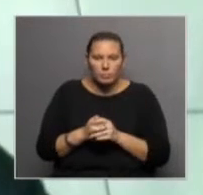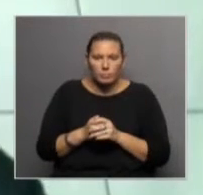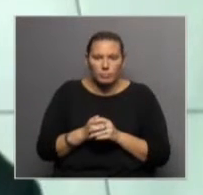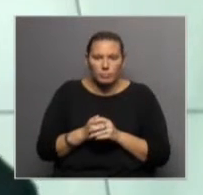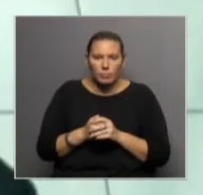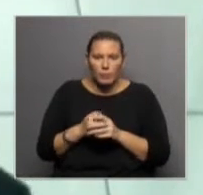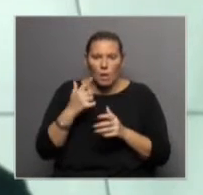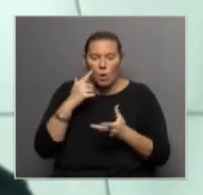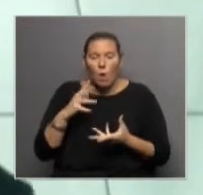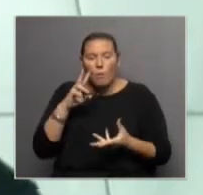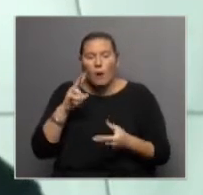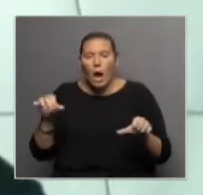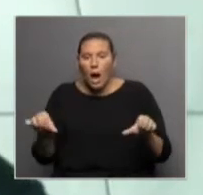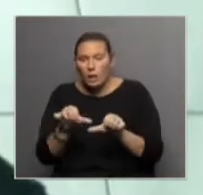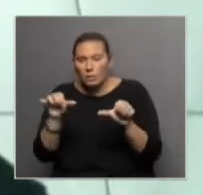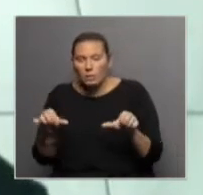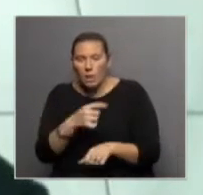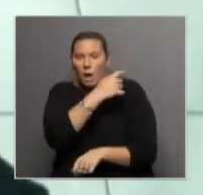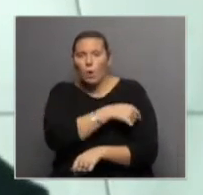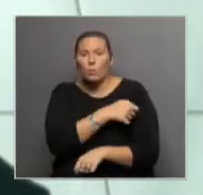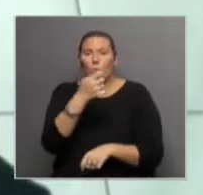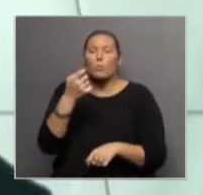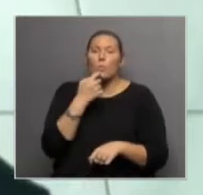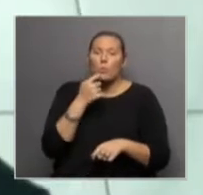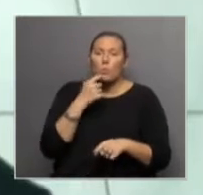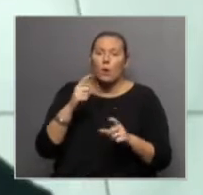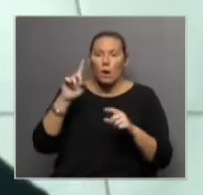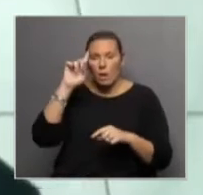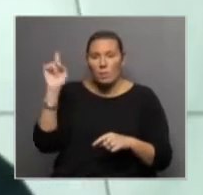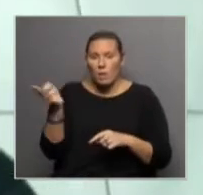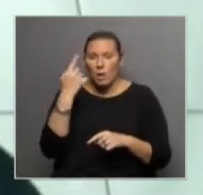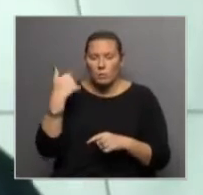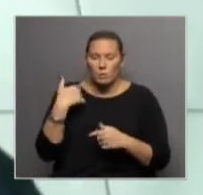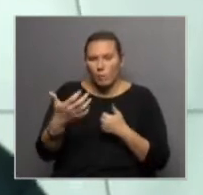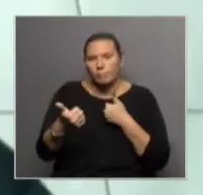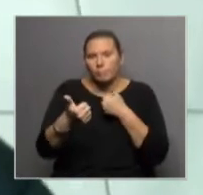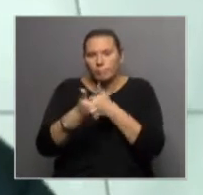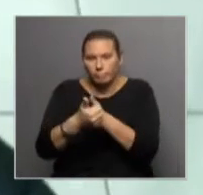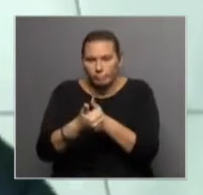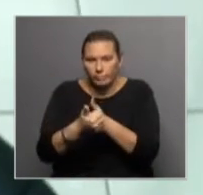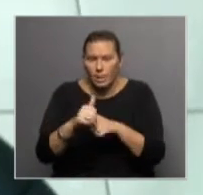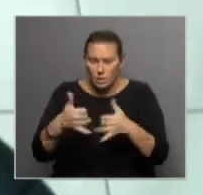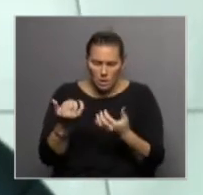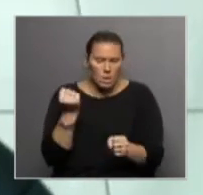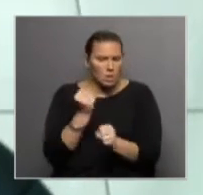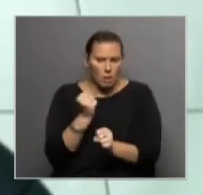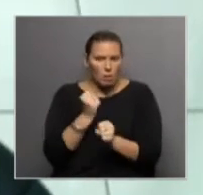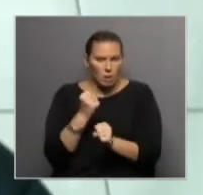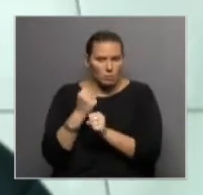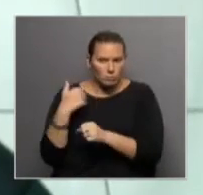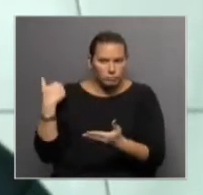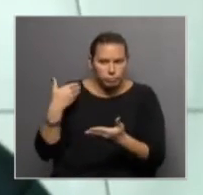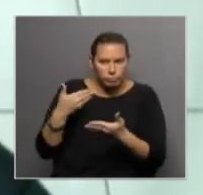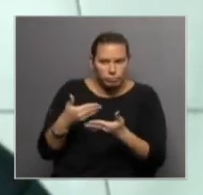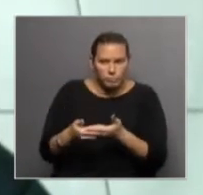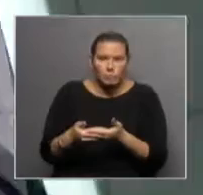acoplarme a las actividades de la Cruz Roja Internacional en todo el mundo desde el punto de vista forense y estamos ya trabajando en eso.